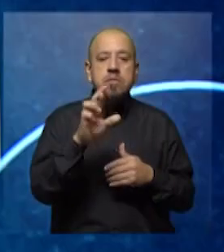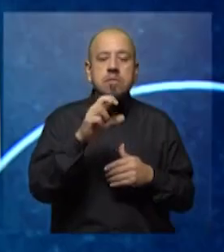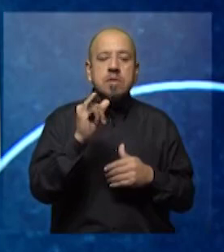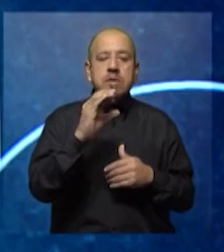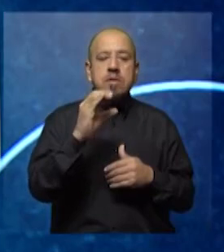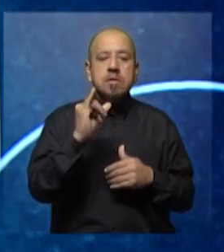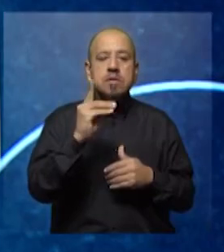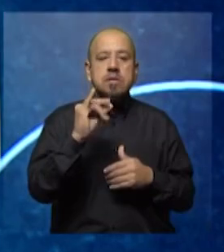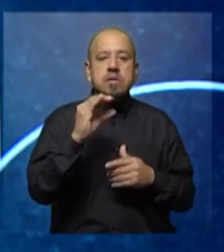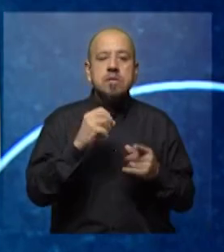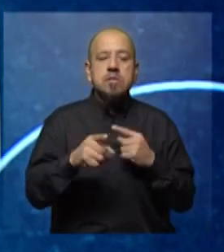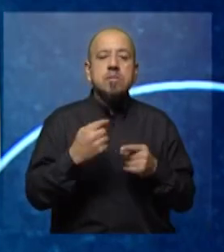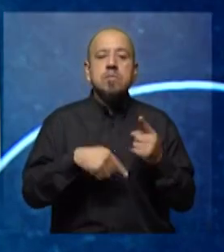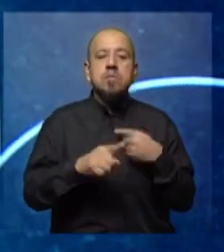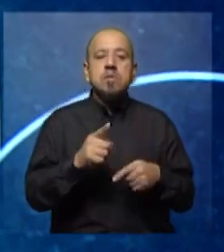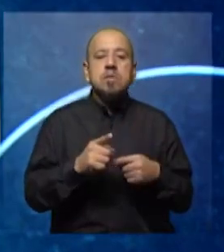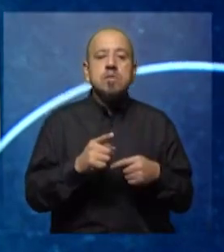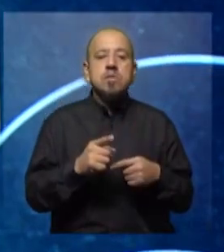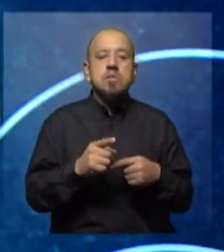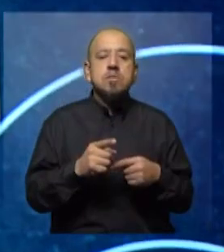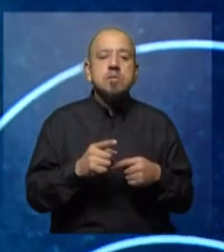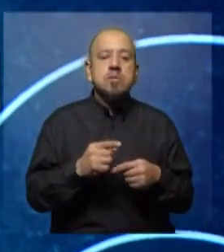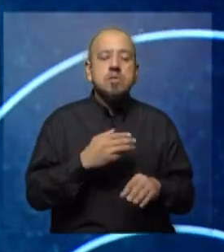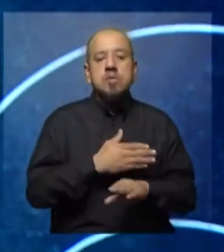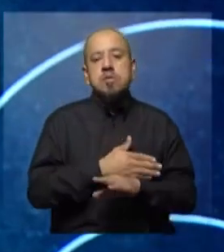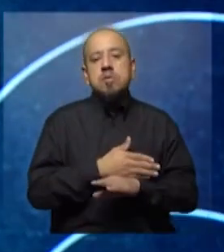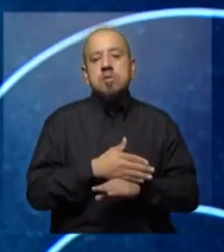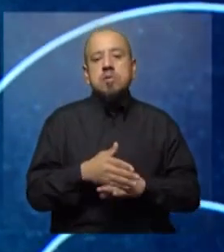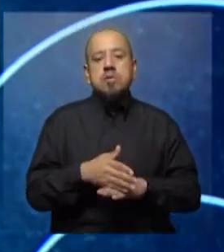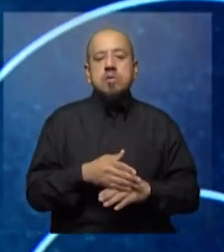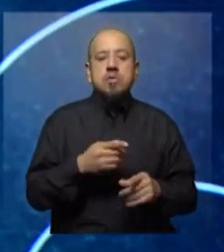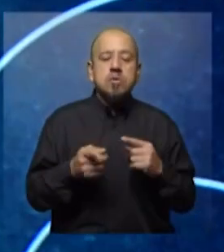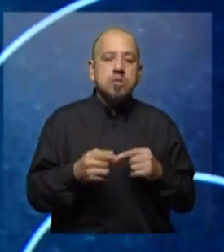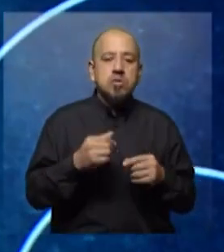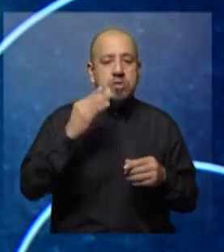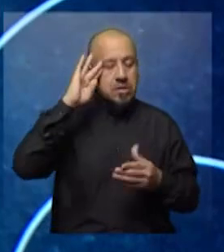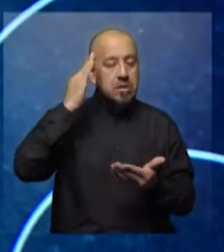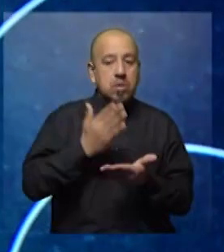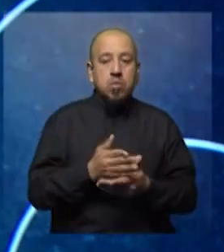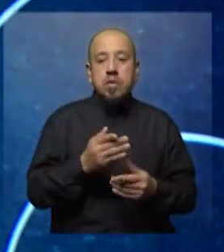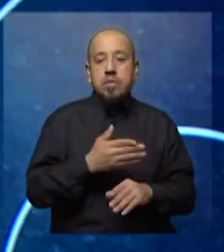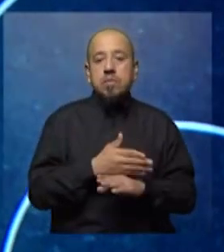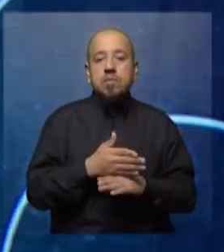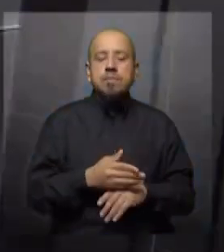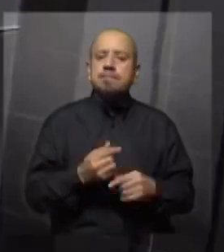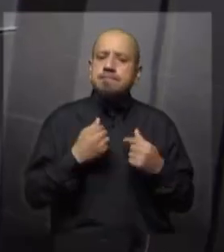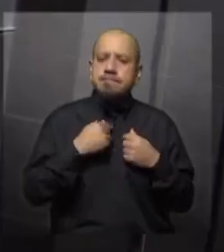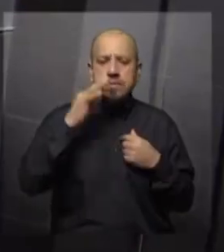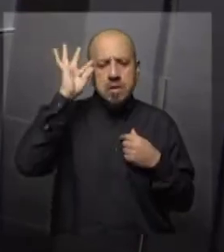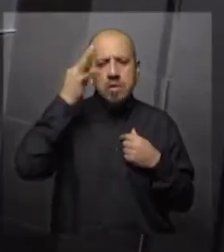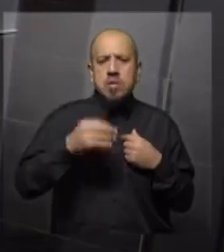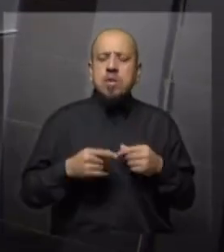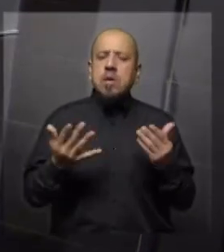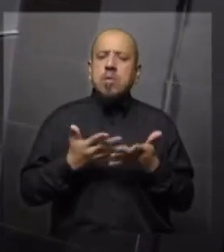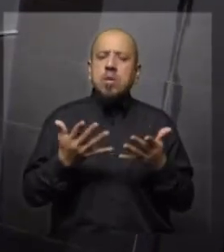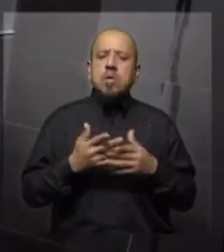y después con el paso del tiempo bueno año 70 dictadura mediante y demás yo creo que Recién